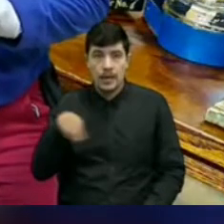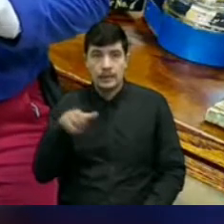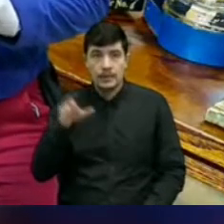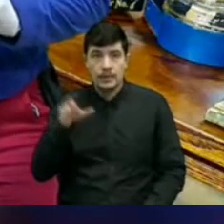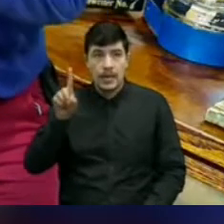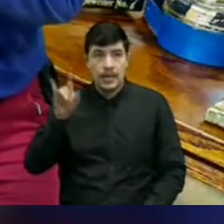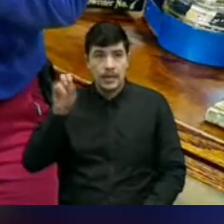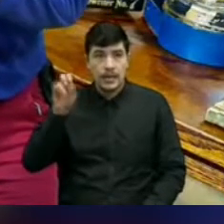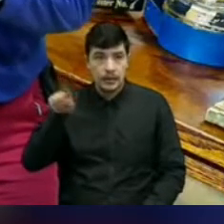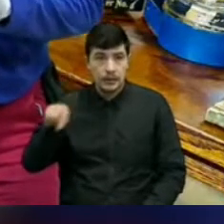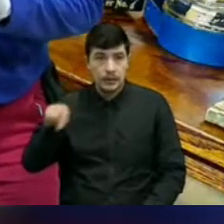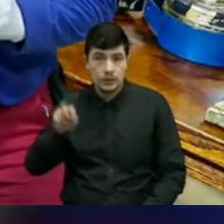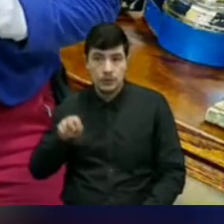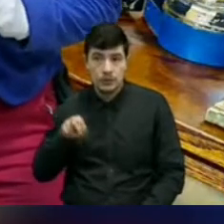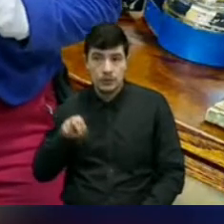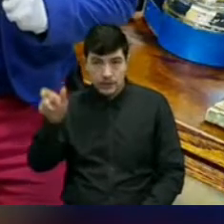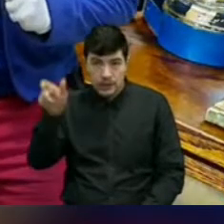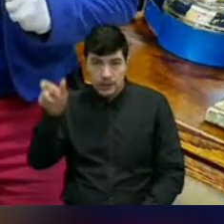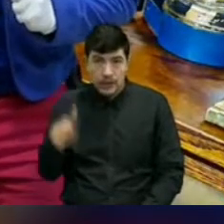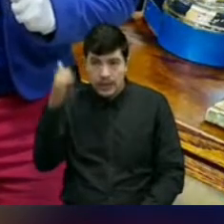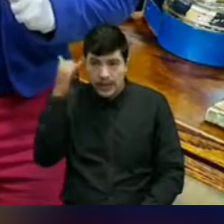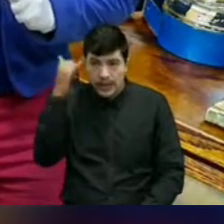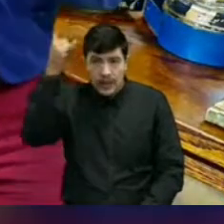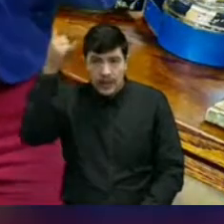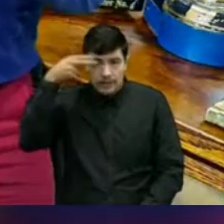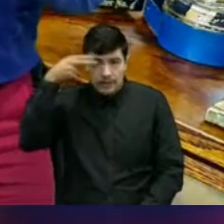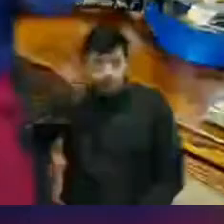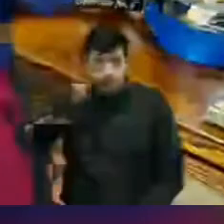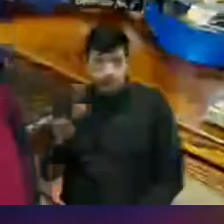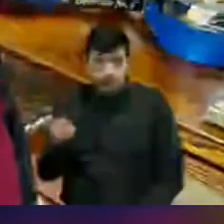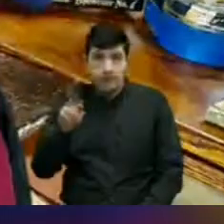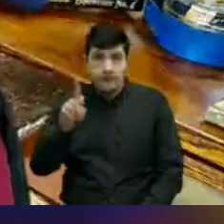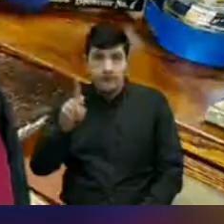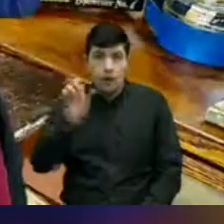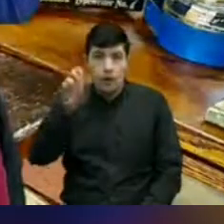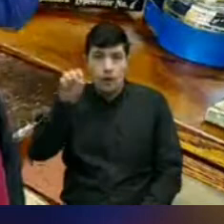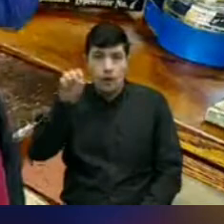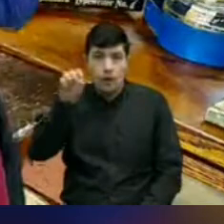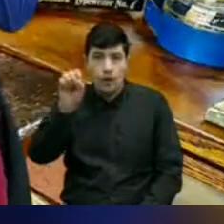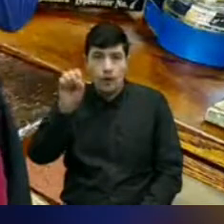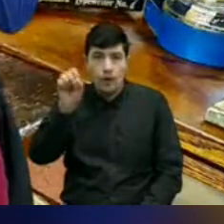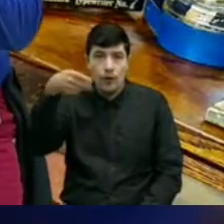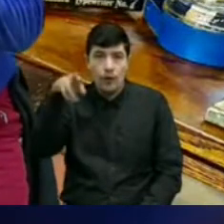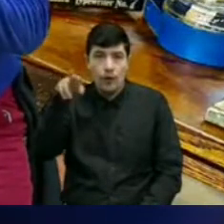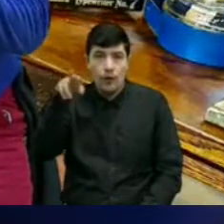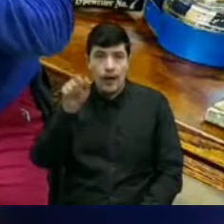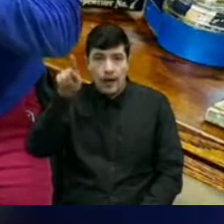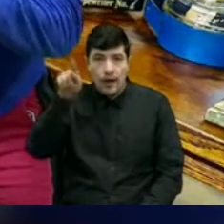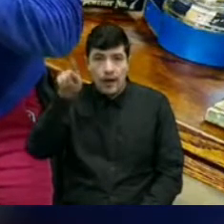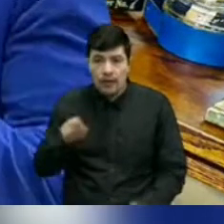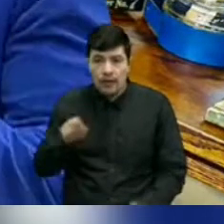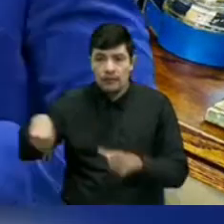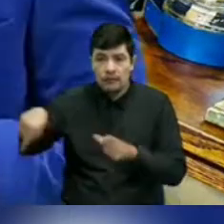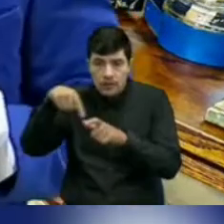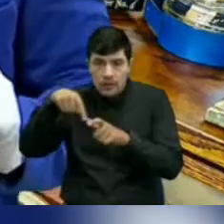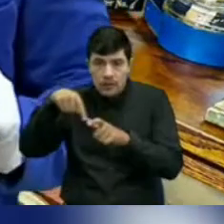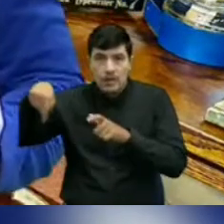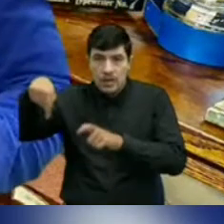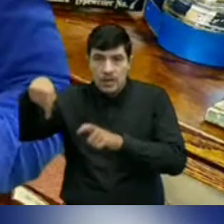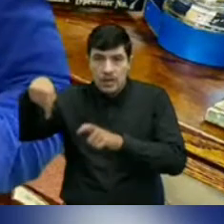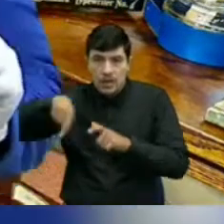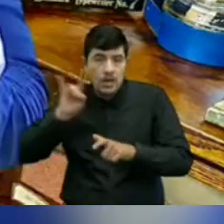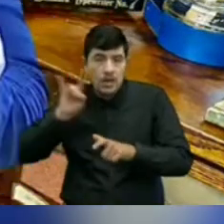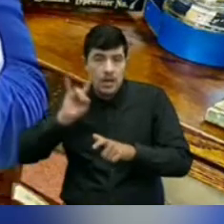El fonógrafo era un aparato o dispositivo que se utilizaba para producir sonido y para grabar. En los primeros